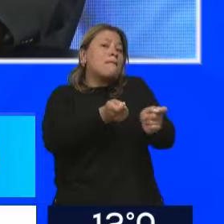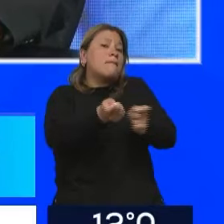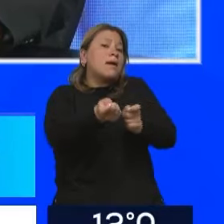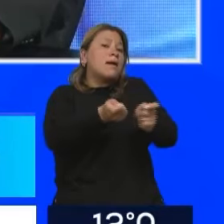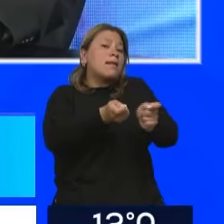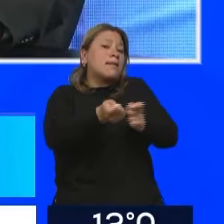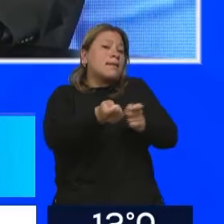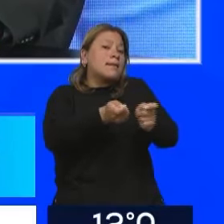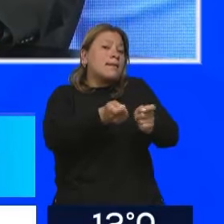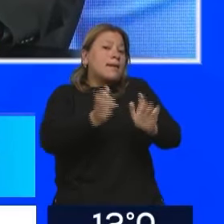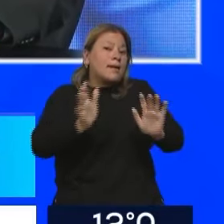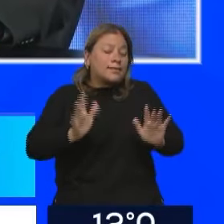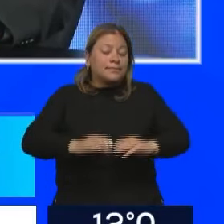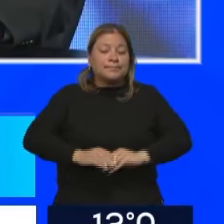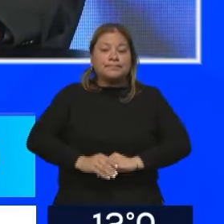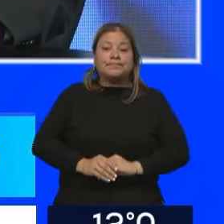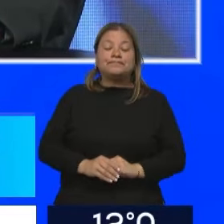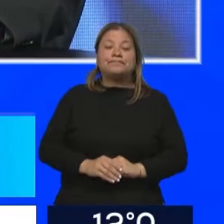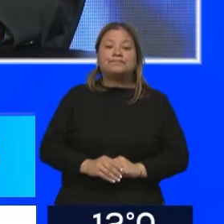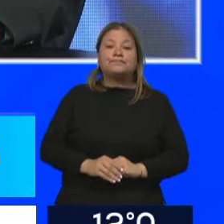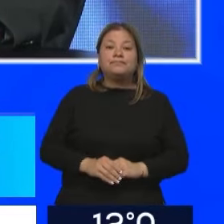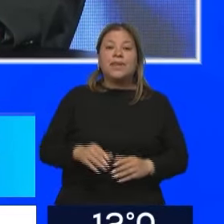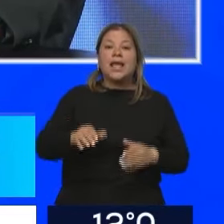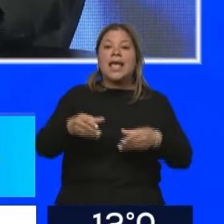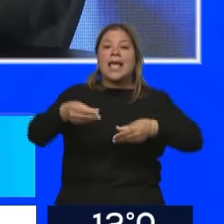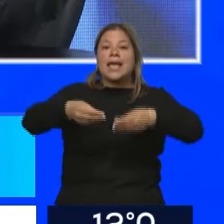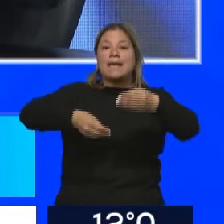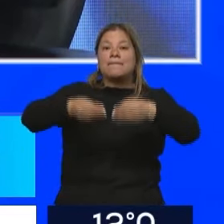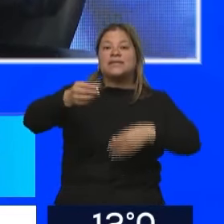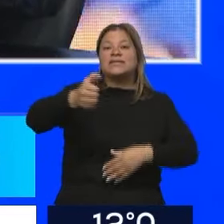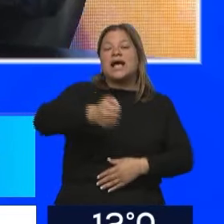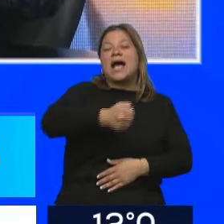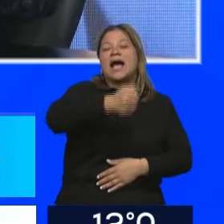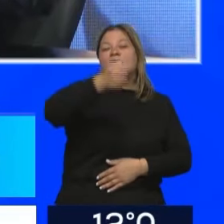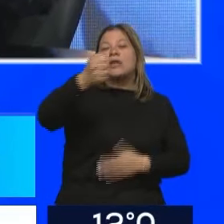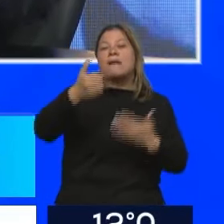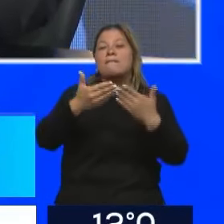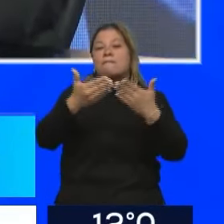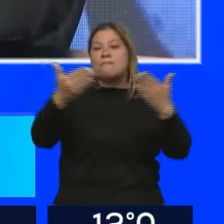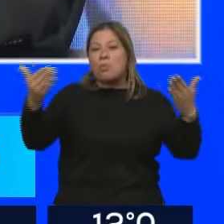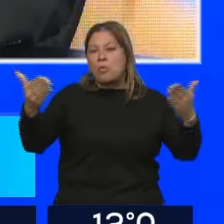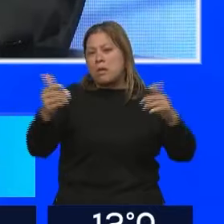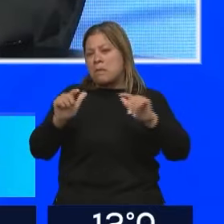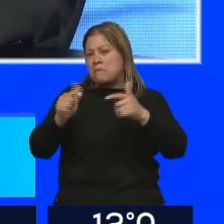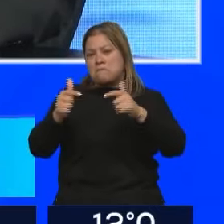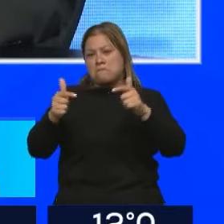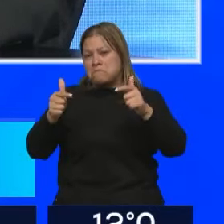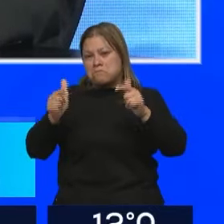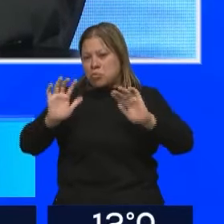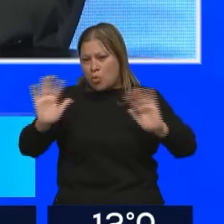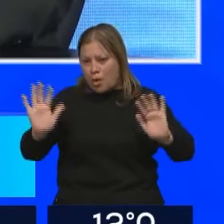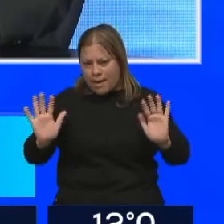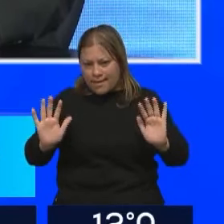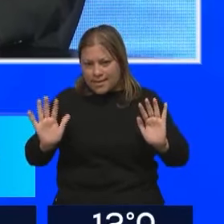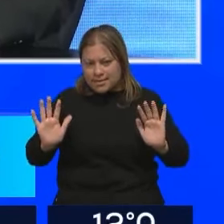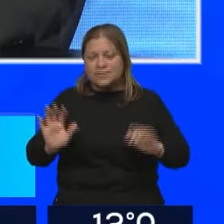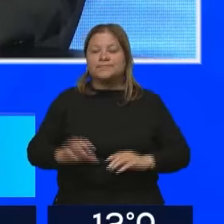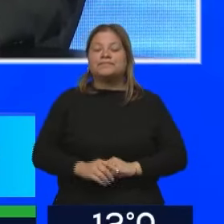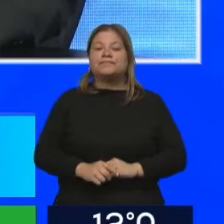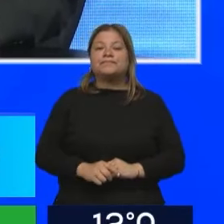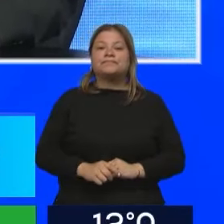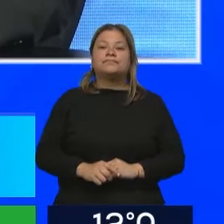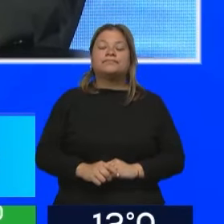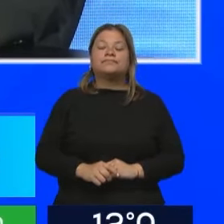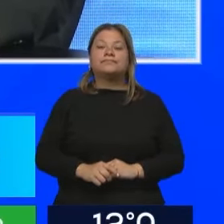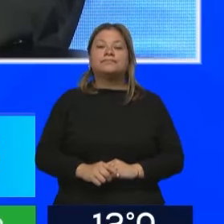quedan prácticamente aerolíneas estatales o aerolíneas del tipo como la compañía aérea argentina en manos de